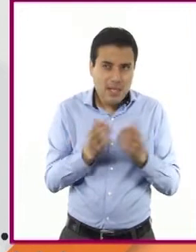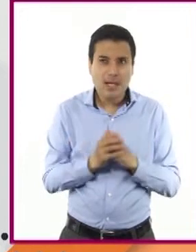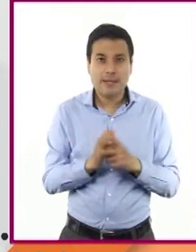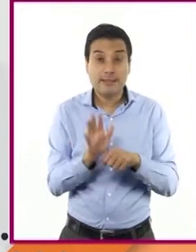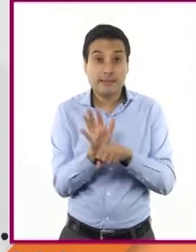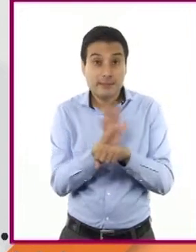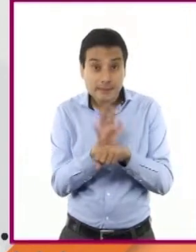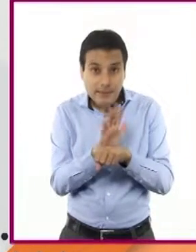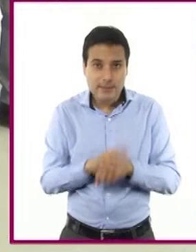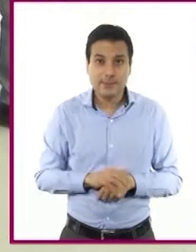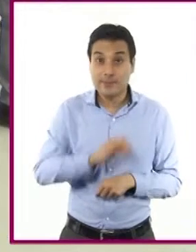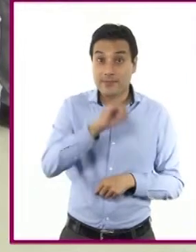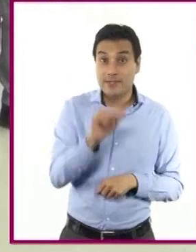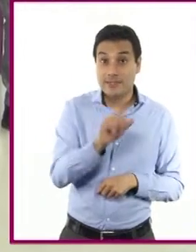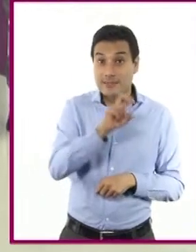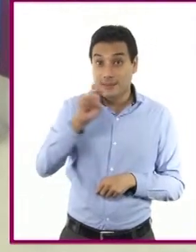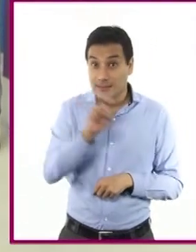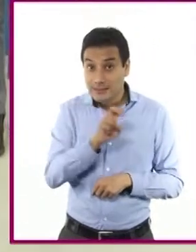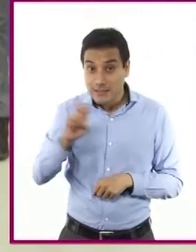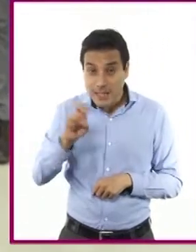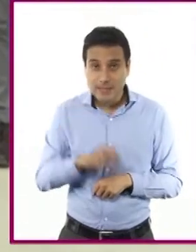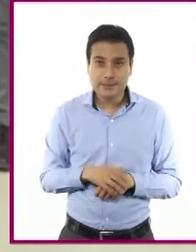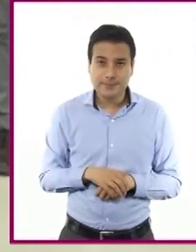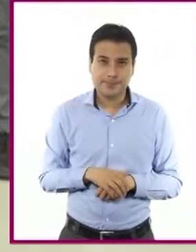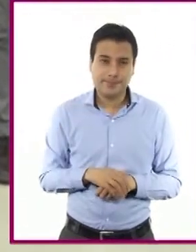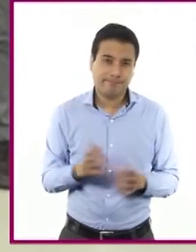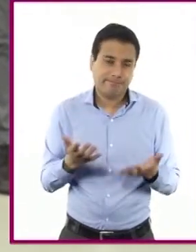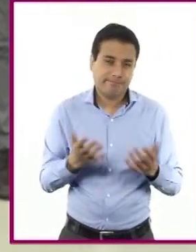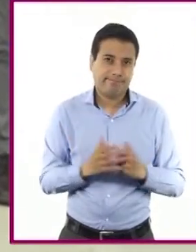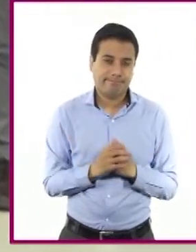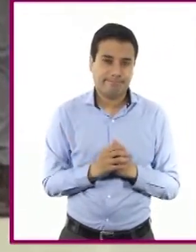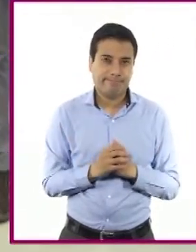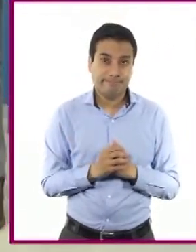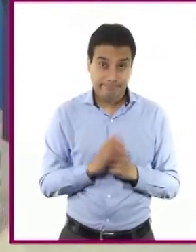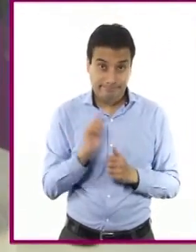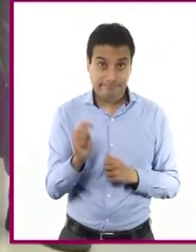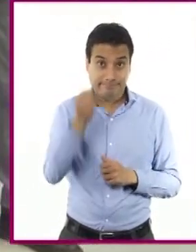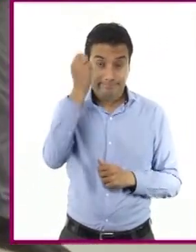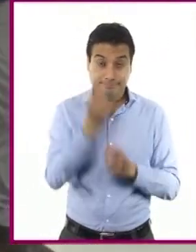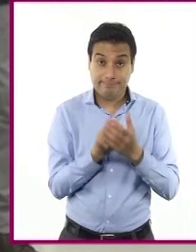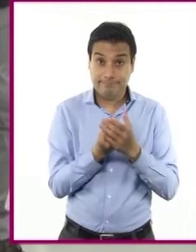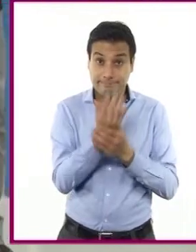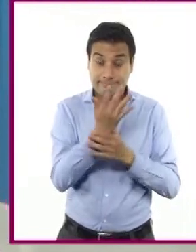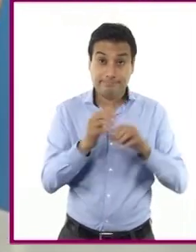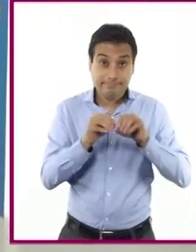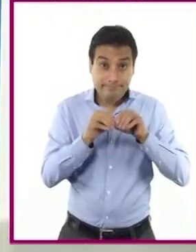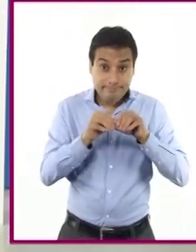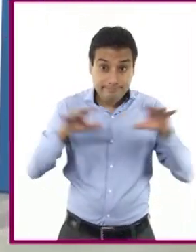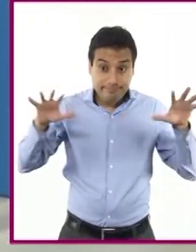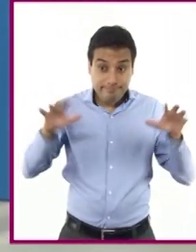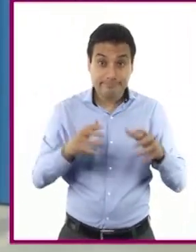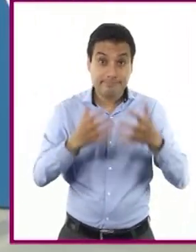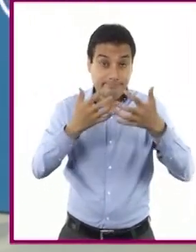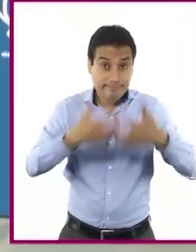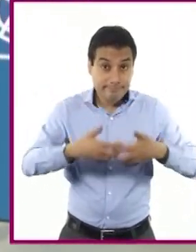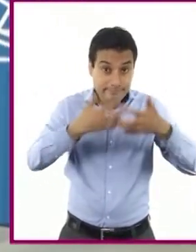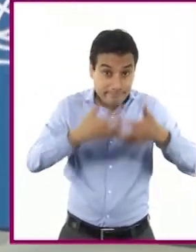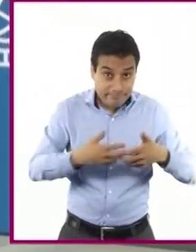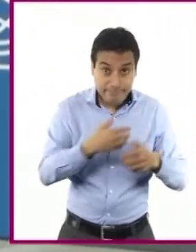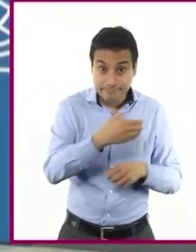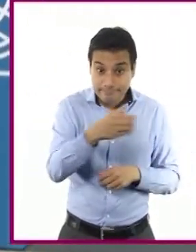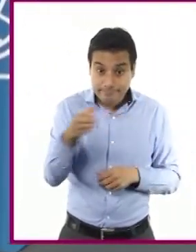primeros años del jazz. Gracias al uso extendido de nuevas tecnologías, la producción industrial y agrícola